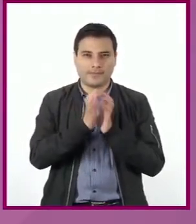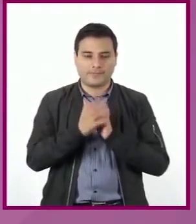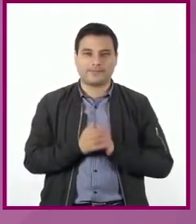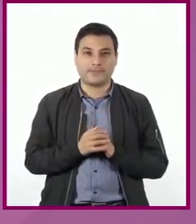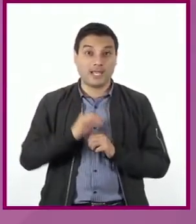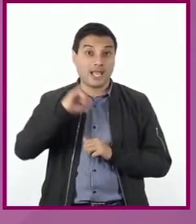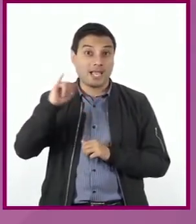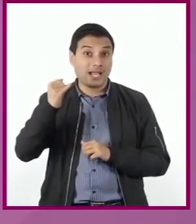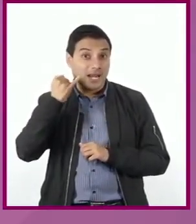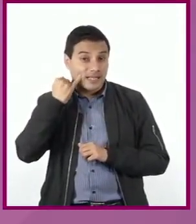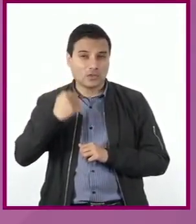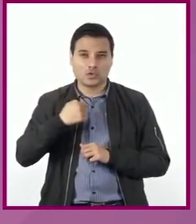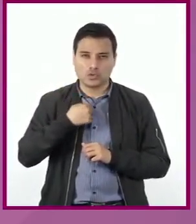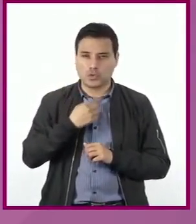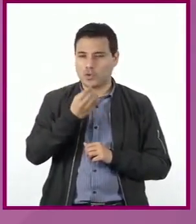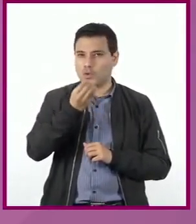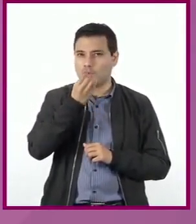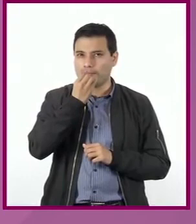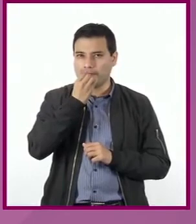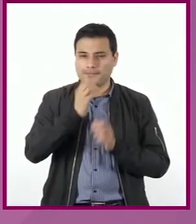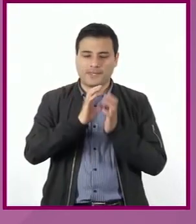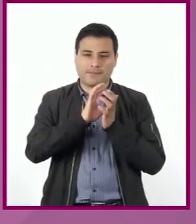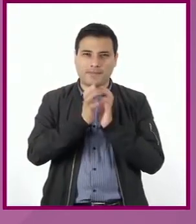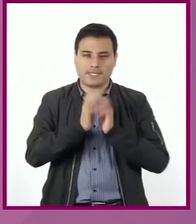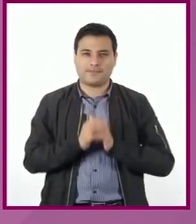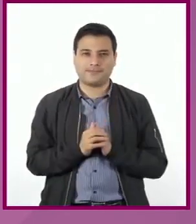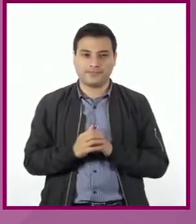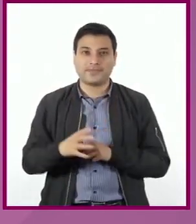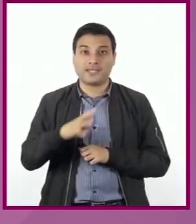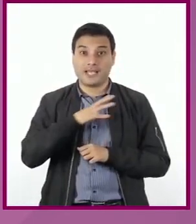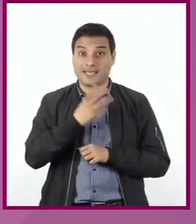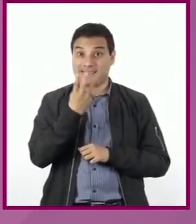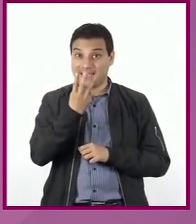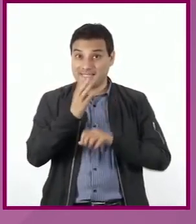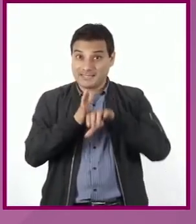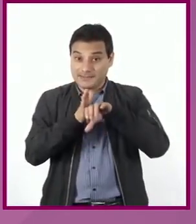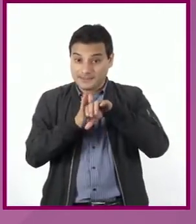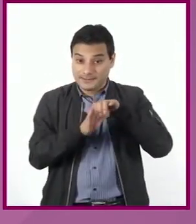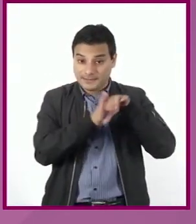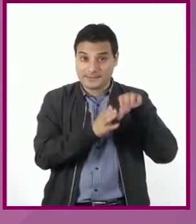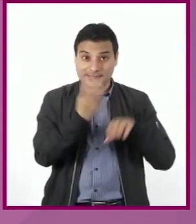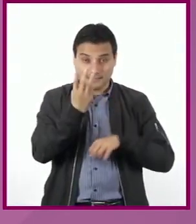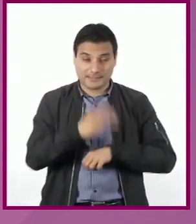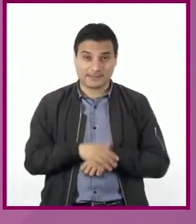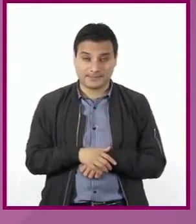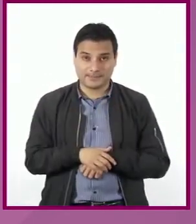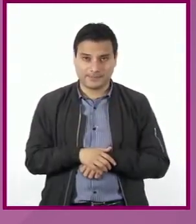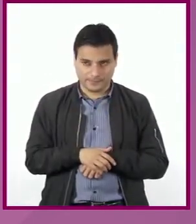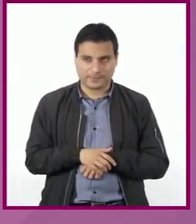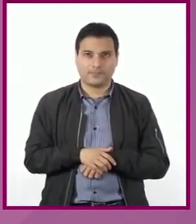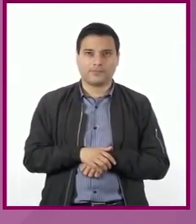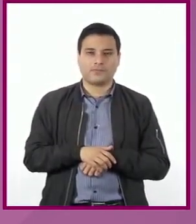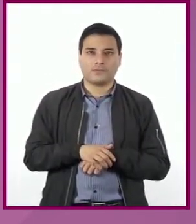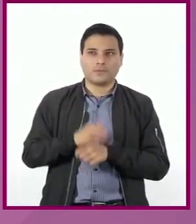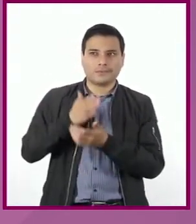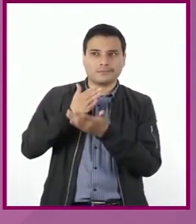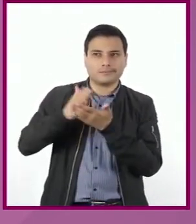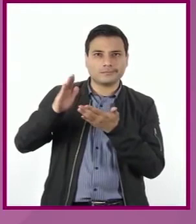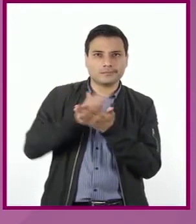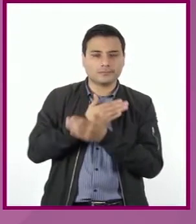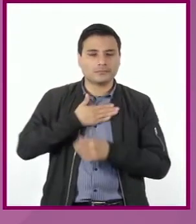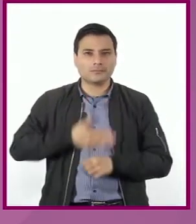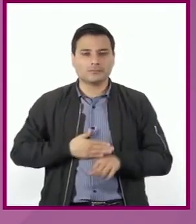el desayuno un poco de piña. Hay disponibles 3 rebanadas y las repartiremos de forma equitativa. La forma